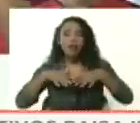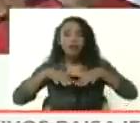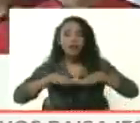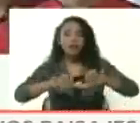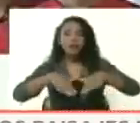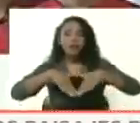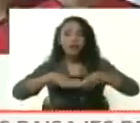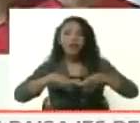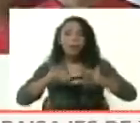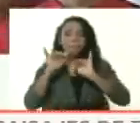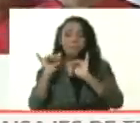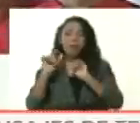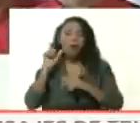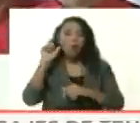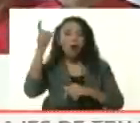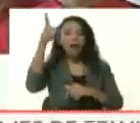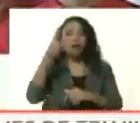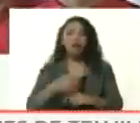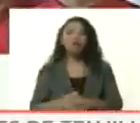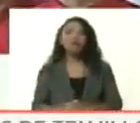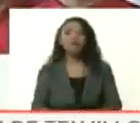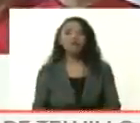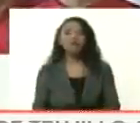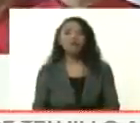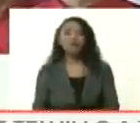Aquí mismo en Guárico, tiene sede